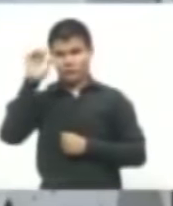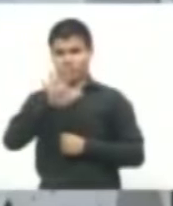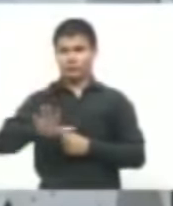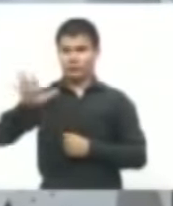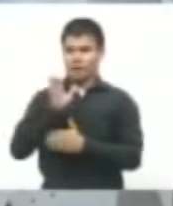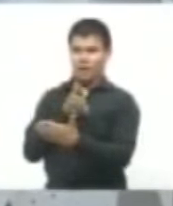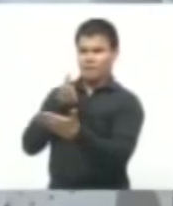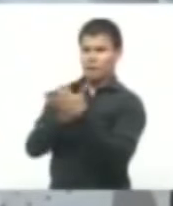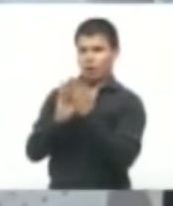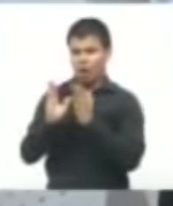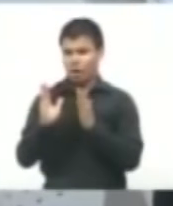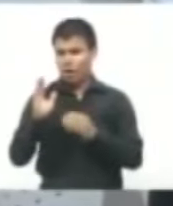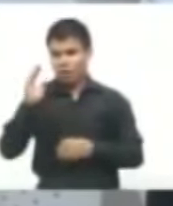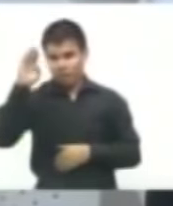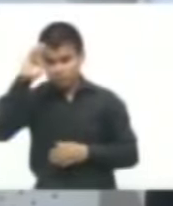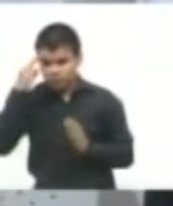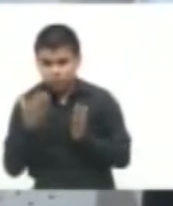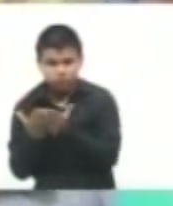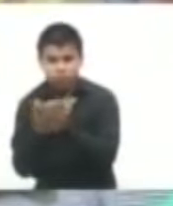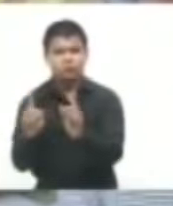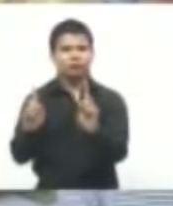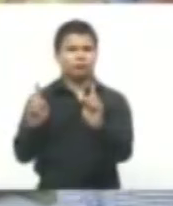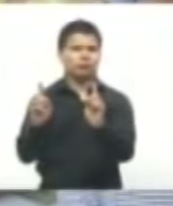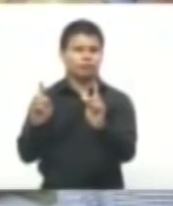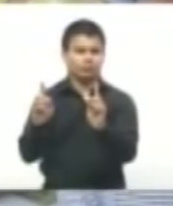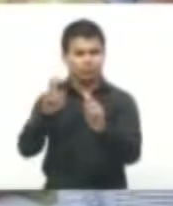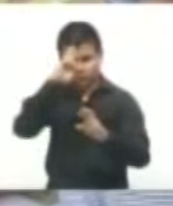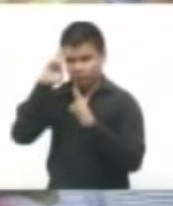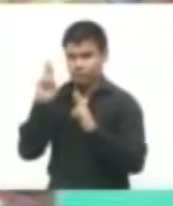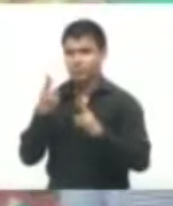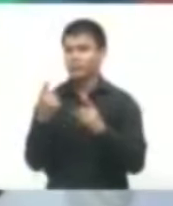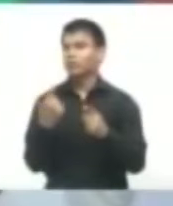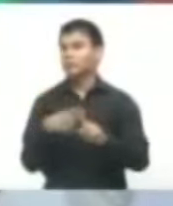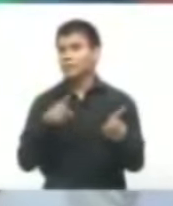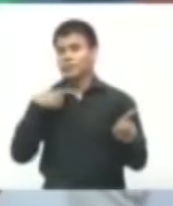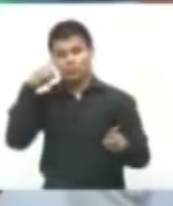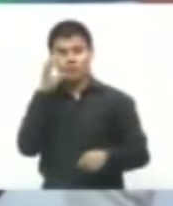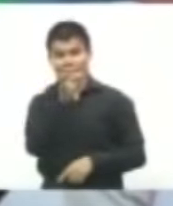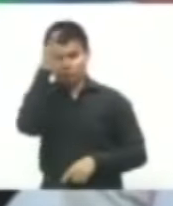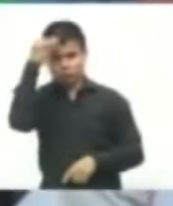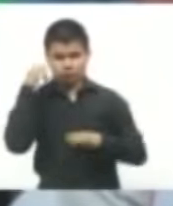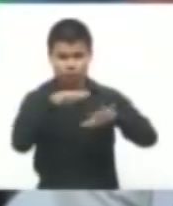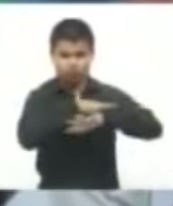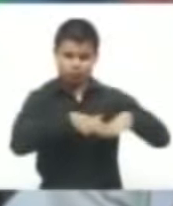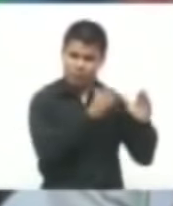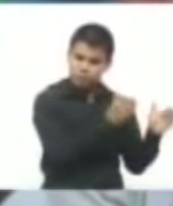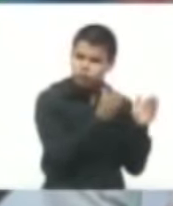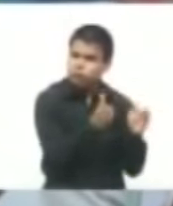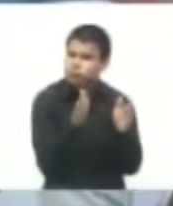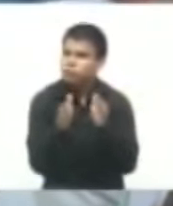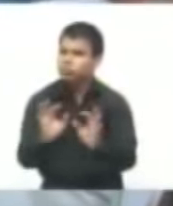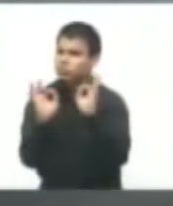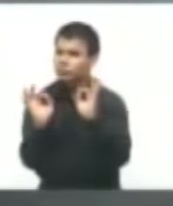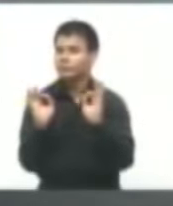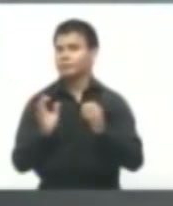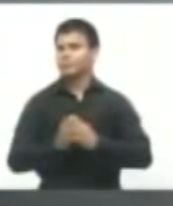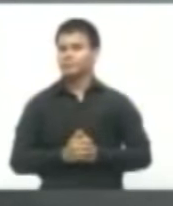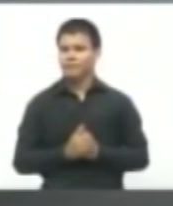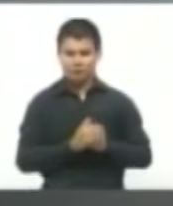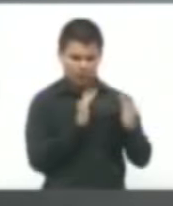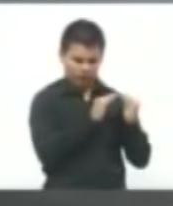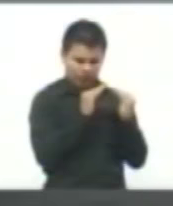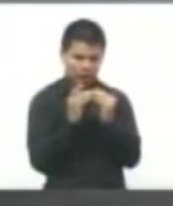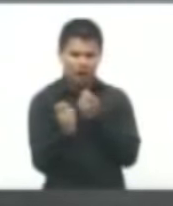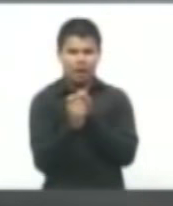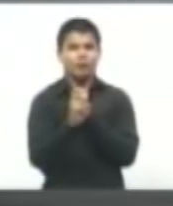ubicadas. Según se pudo establecer, el distrito estudia la posibilidad de autorizar la construcción de marinas, pero en zonas no residenciales.